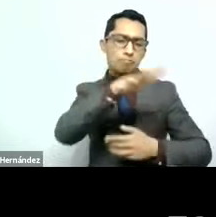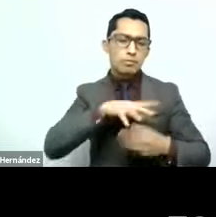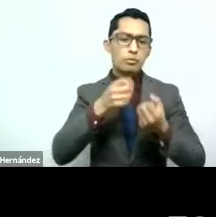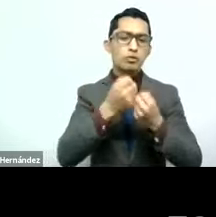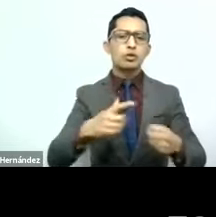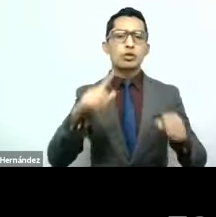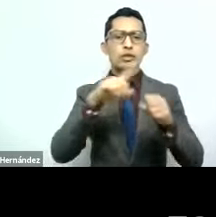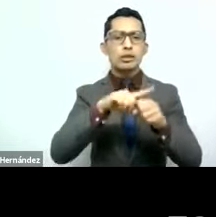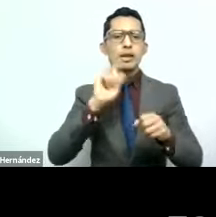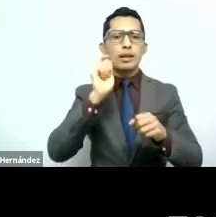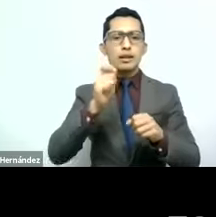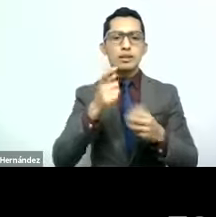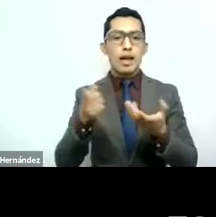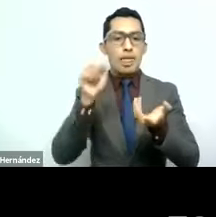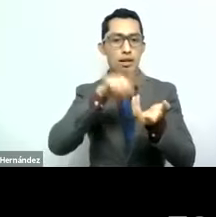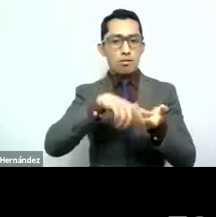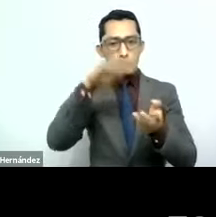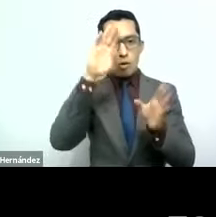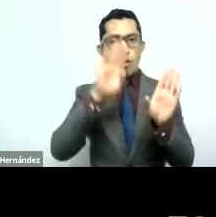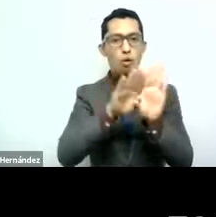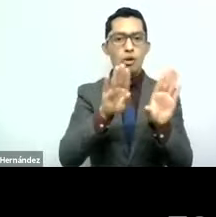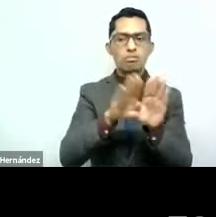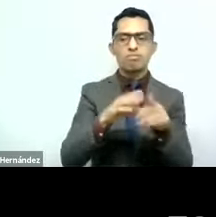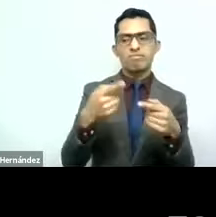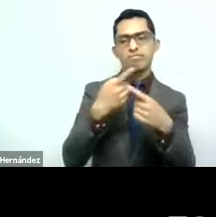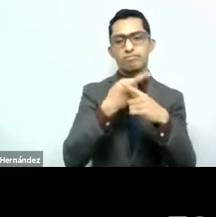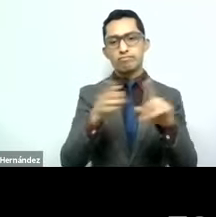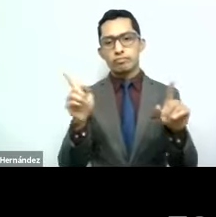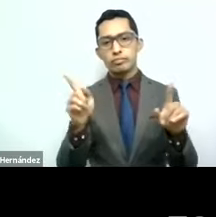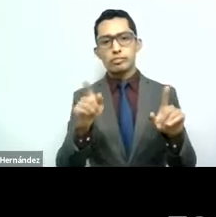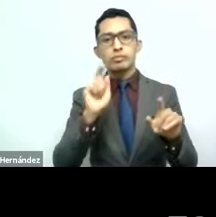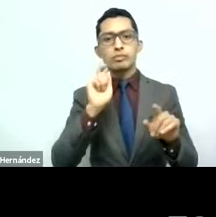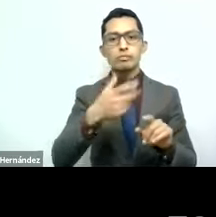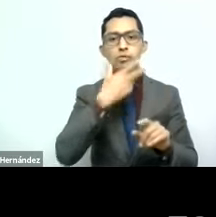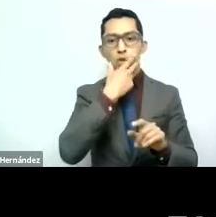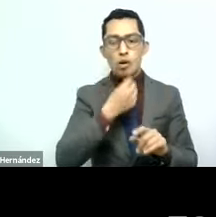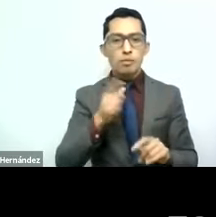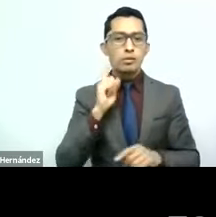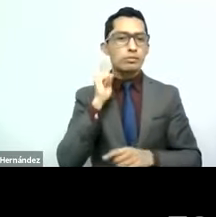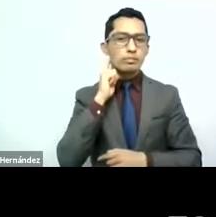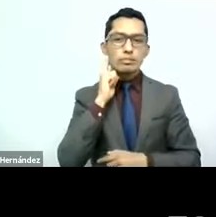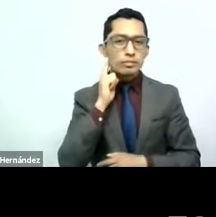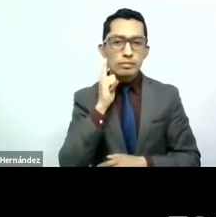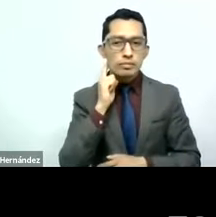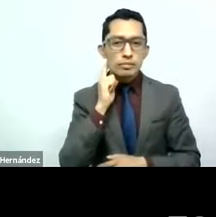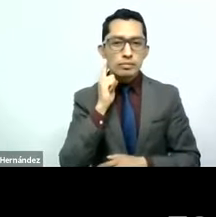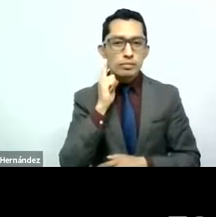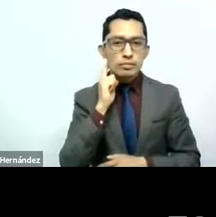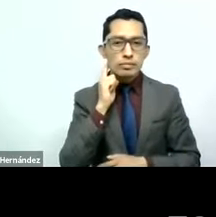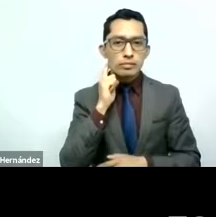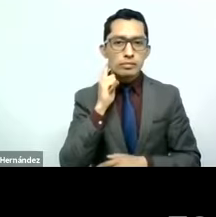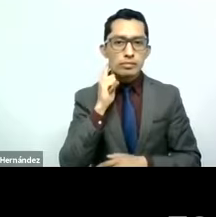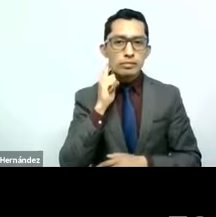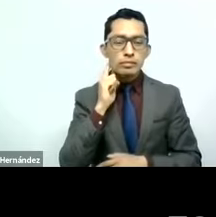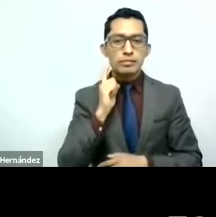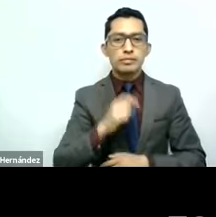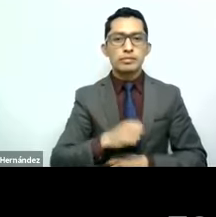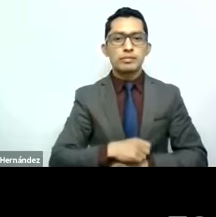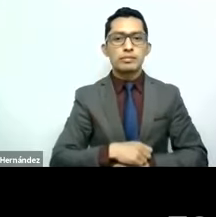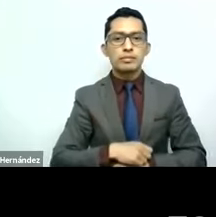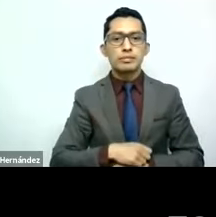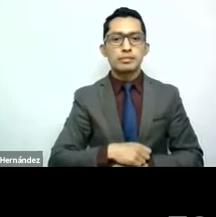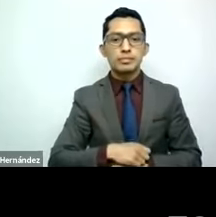exigen comportamientos diferenciados cuando se ejerce Ya, cuidado, ya estuvo de taquitos. ya